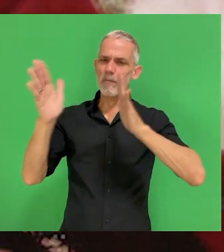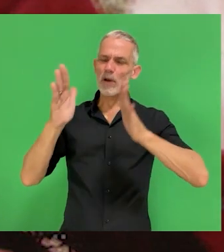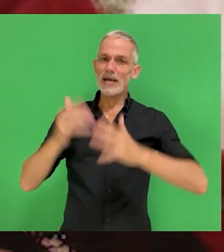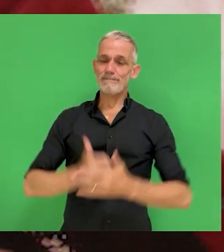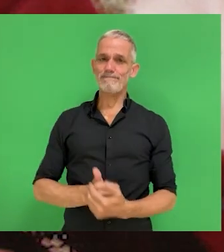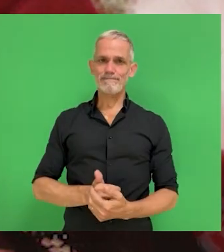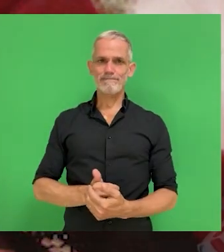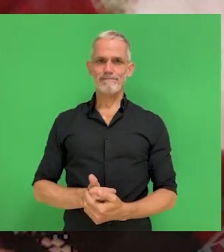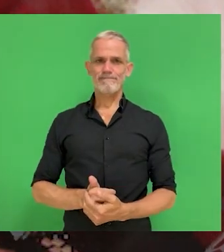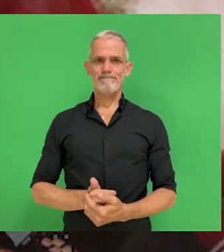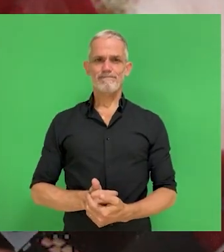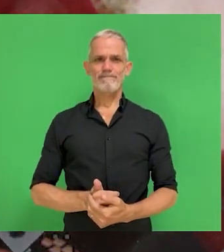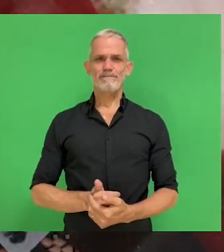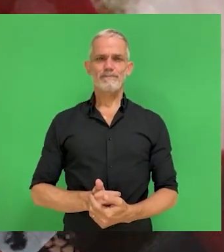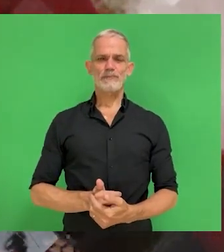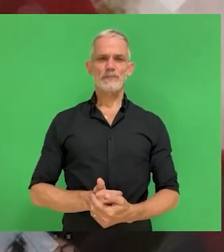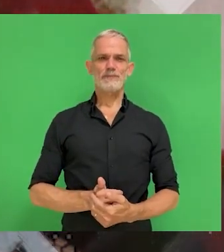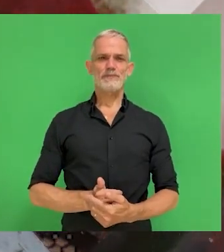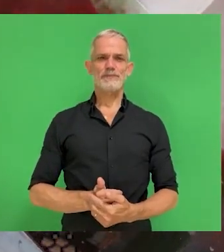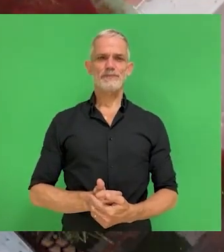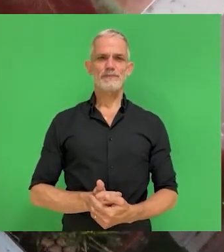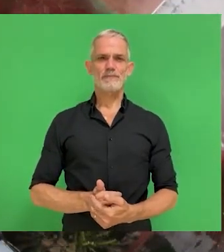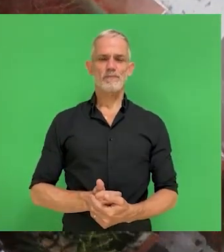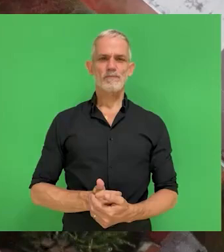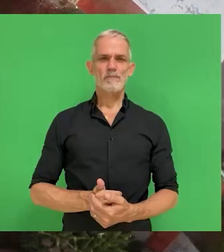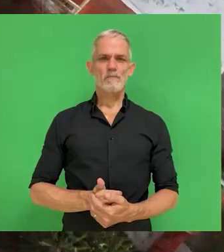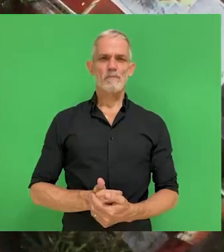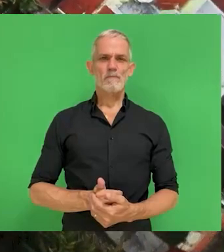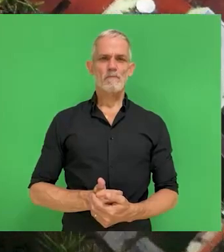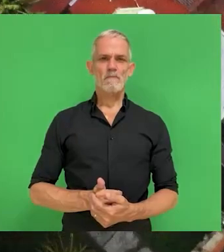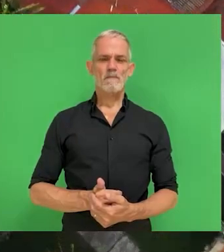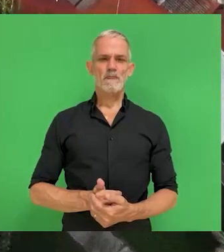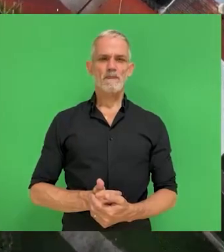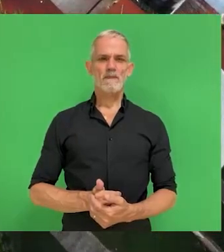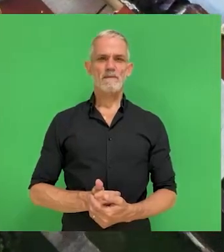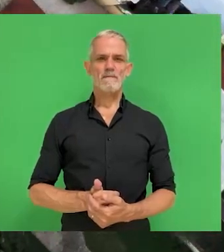Foto familiar borrosa de Joaquín con Ponchito y sus padres.